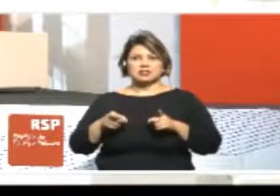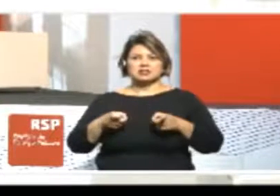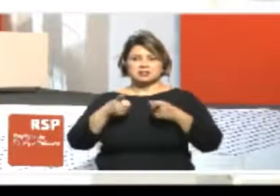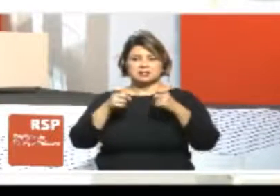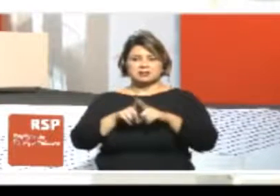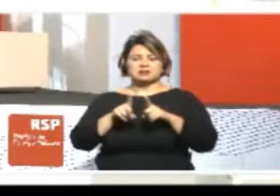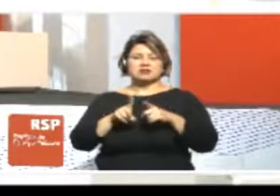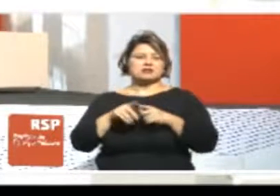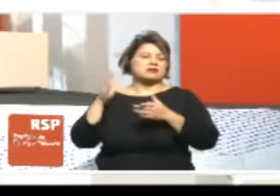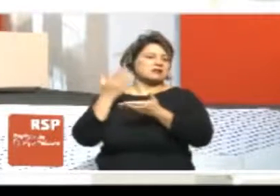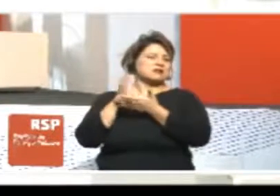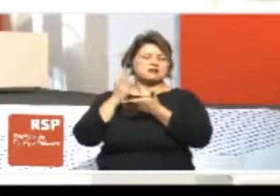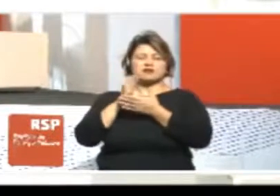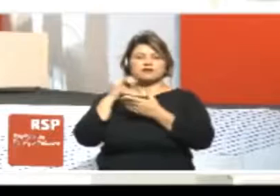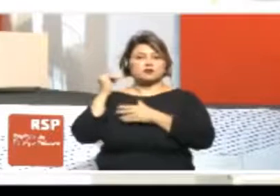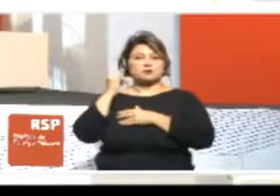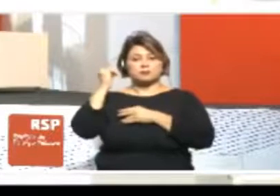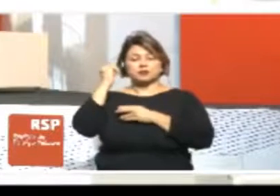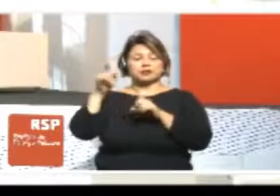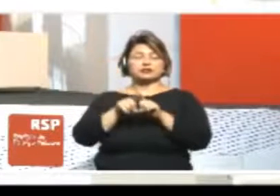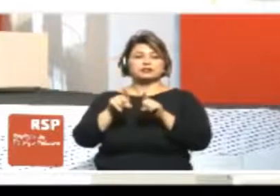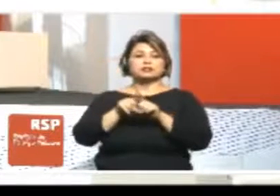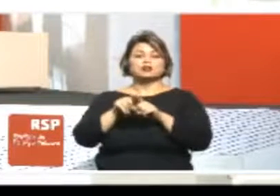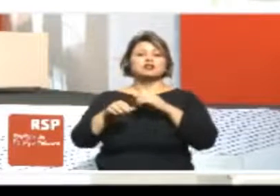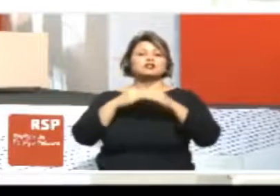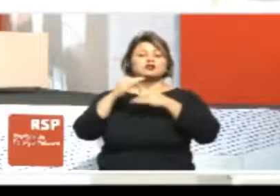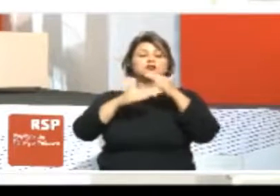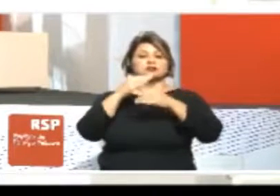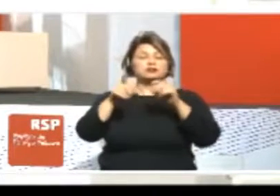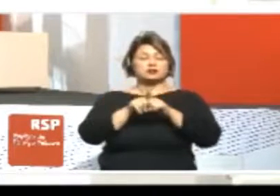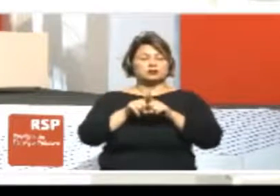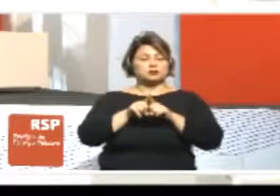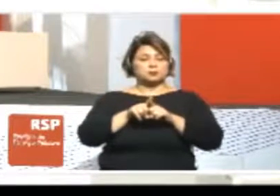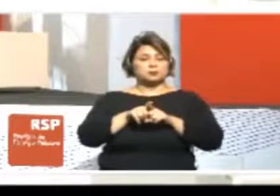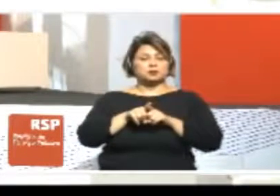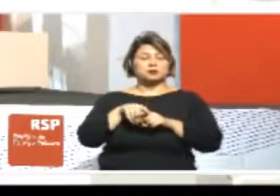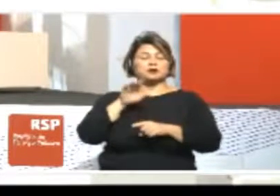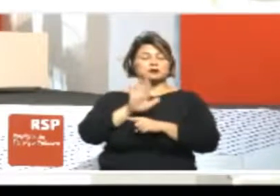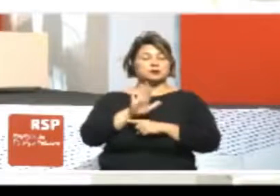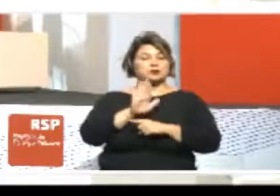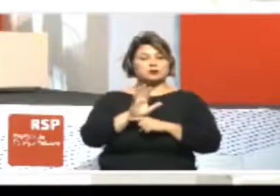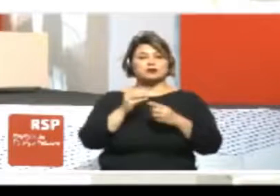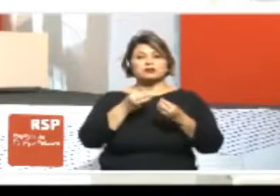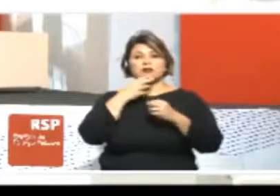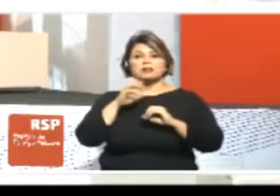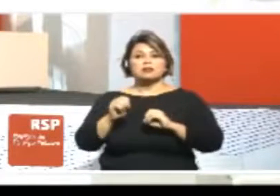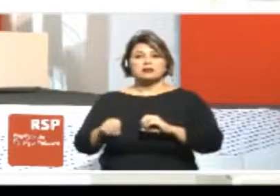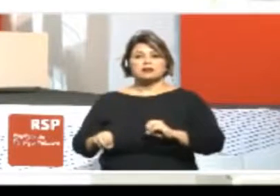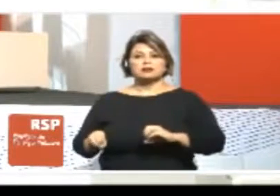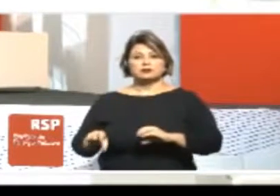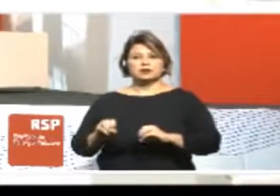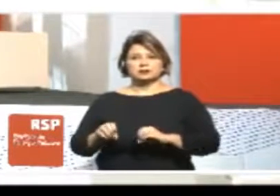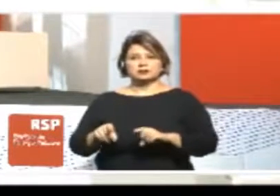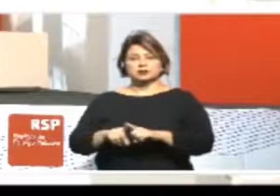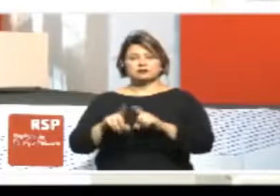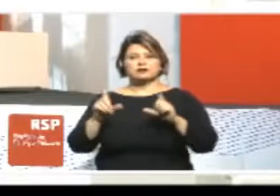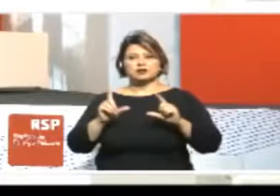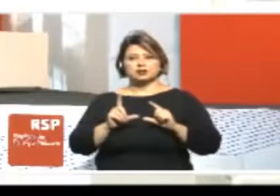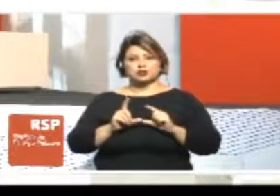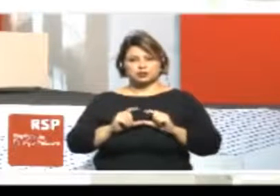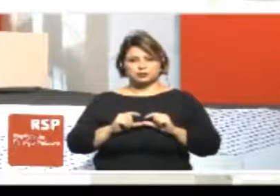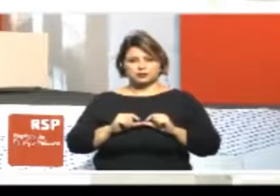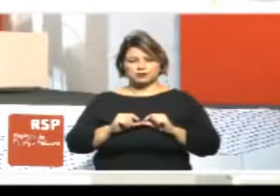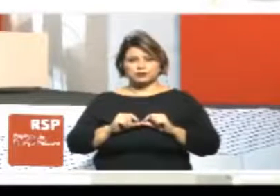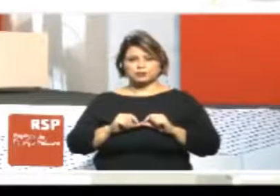el alcalde, el desempeño en términos de cobertura de educación va a descender. ¿Por qué? Porque tienen